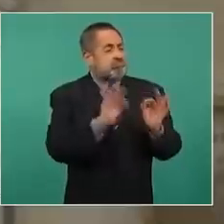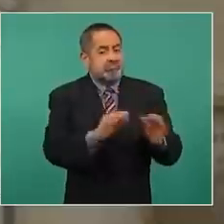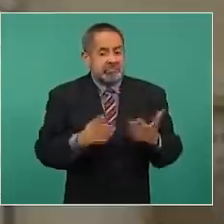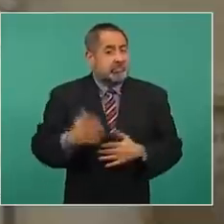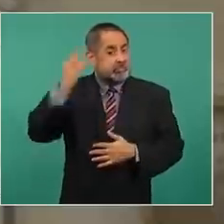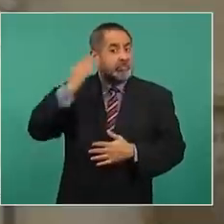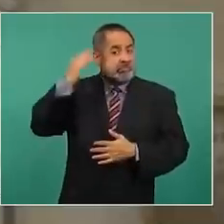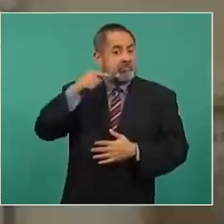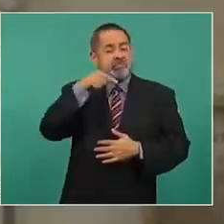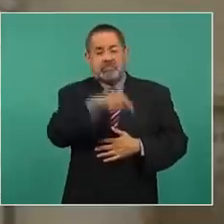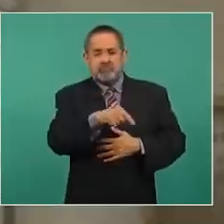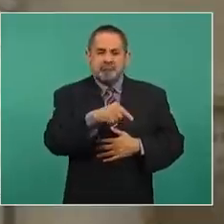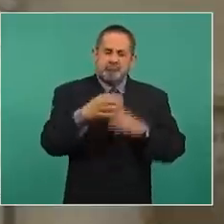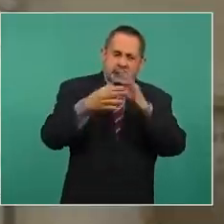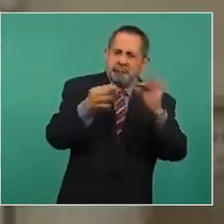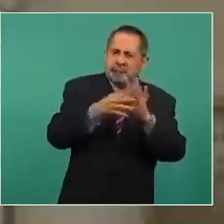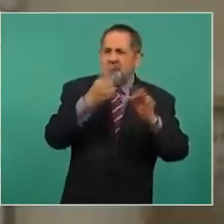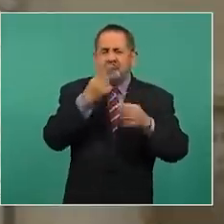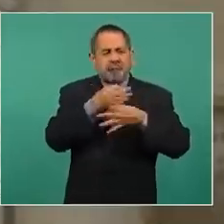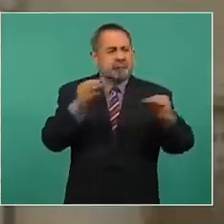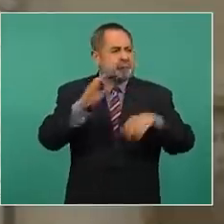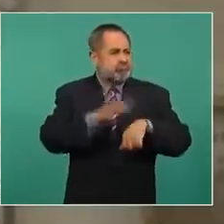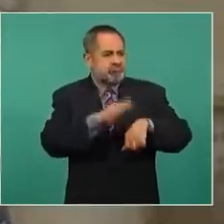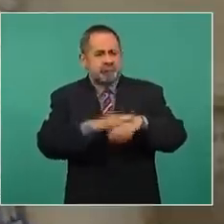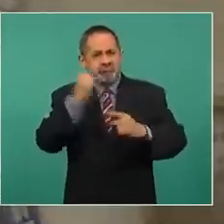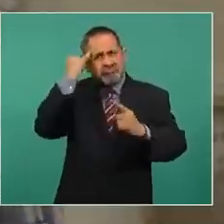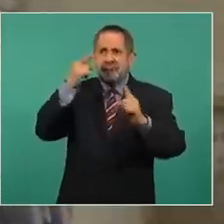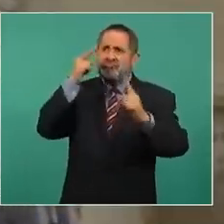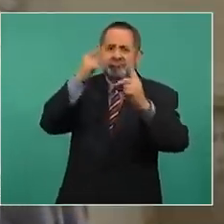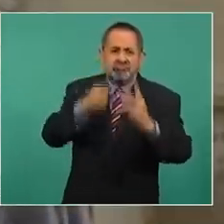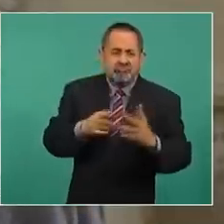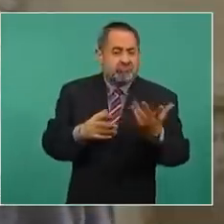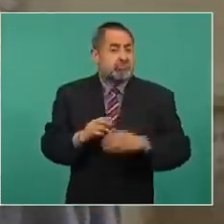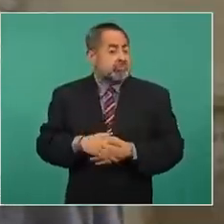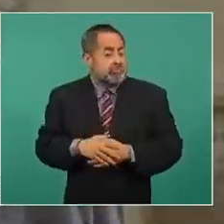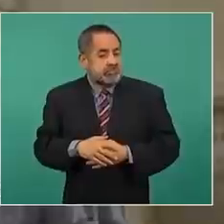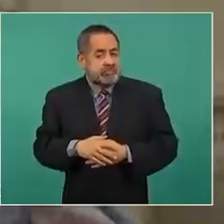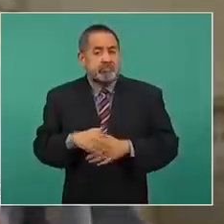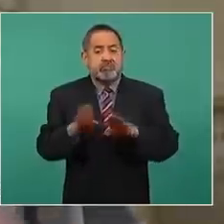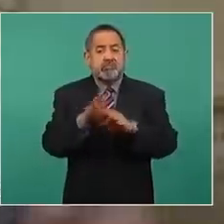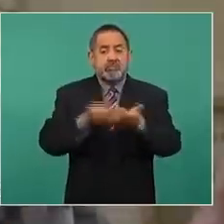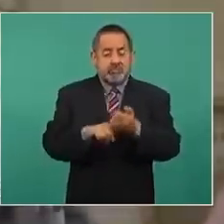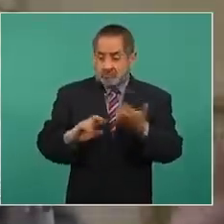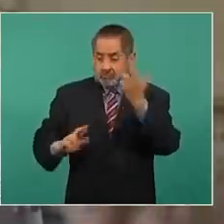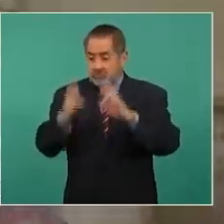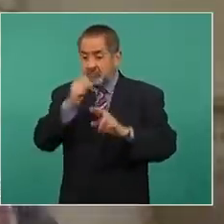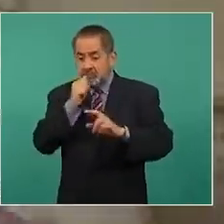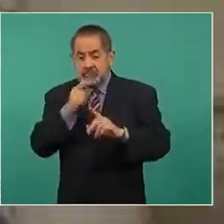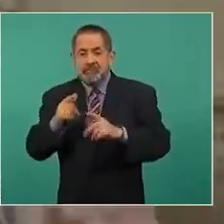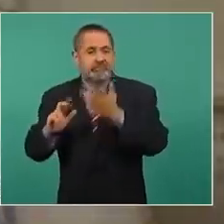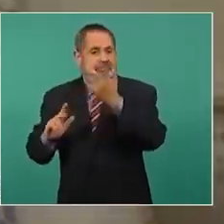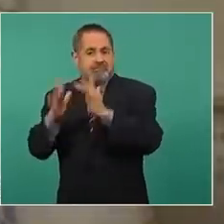proclamaba ideas revolucionarias y ideales más de unia antes de la Revolución